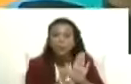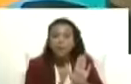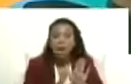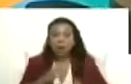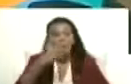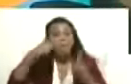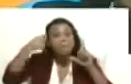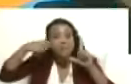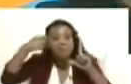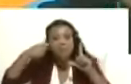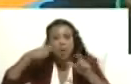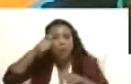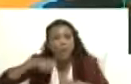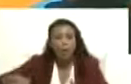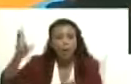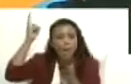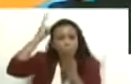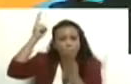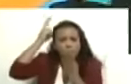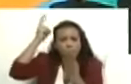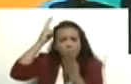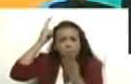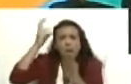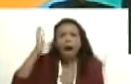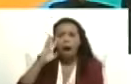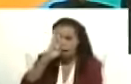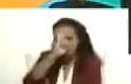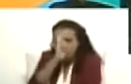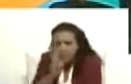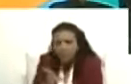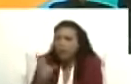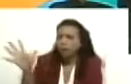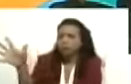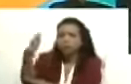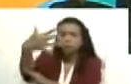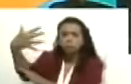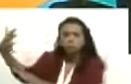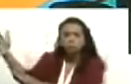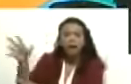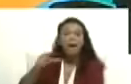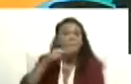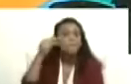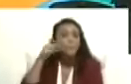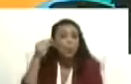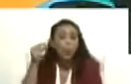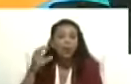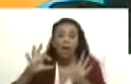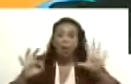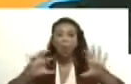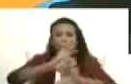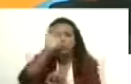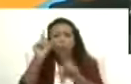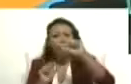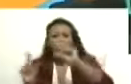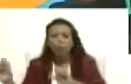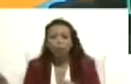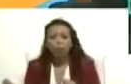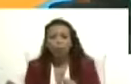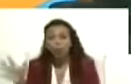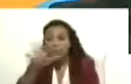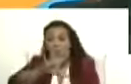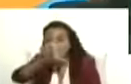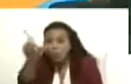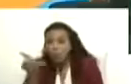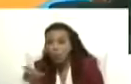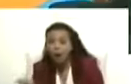hermoso video donde nuestros pueblos originarios, los pueblos indígenas, pues, izaron la bandera tricolor con las 8 estrellas en